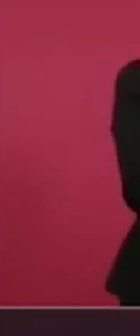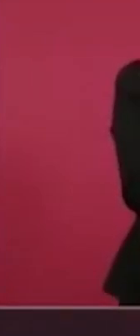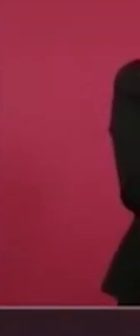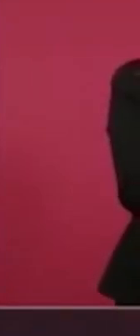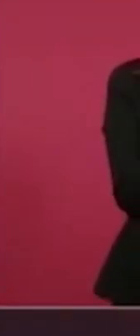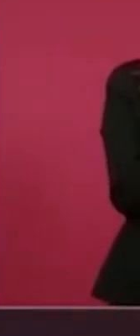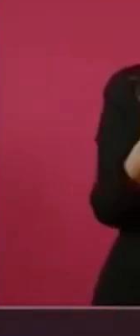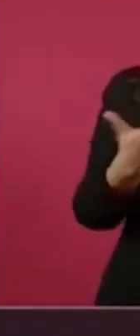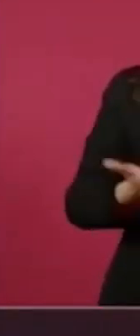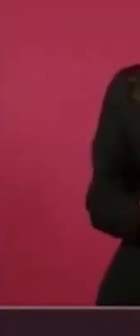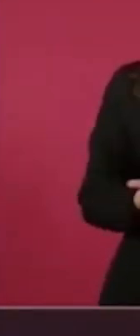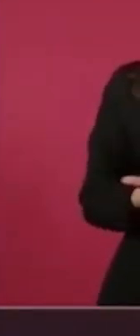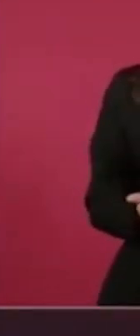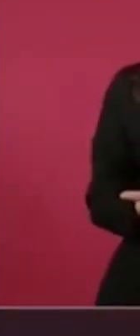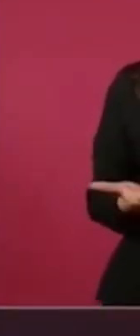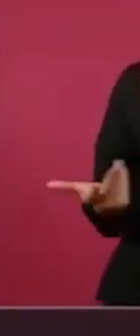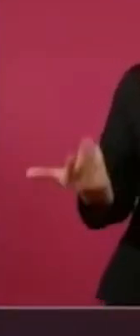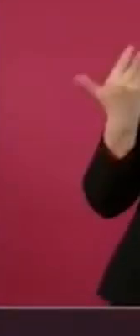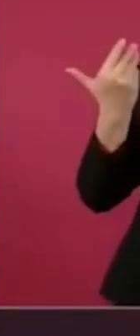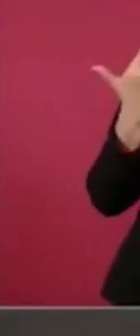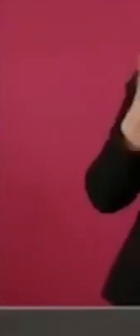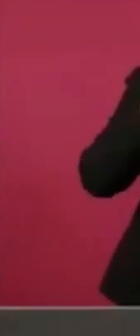narcopresidente AMLO,